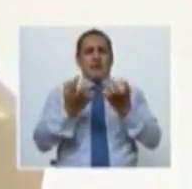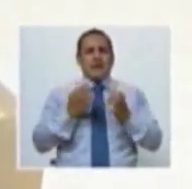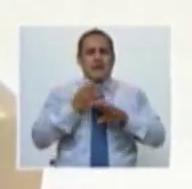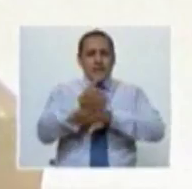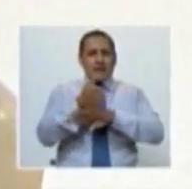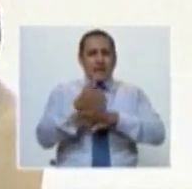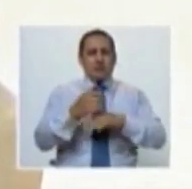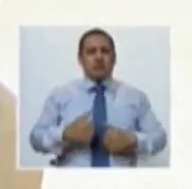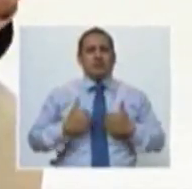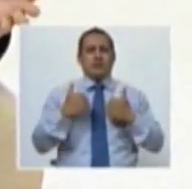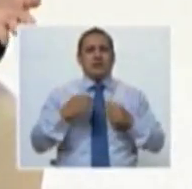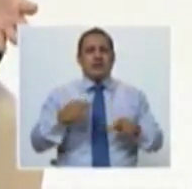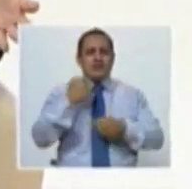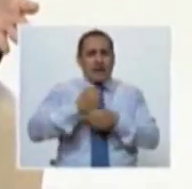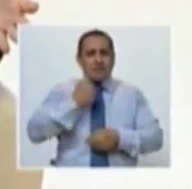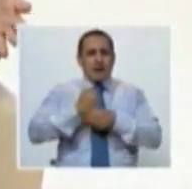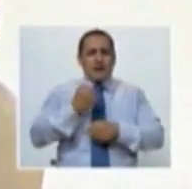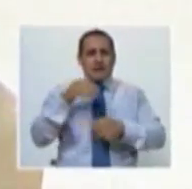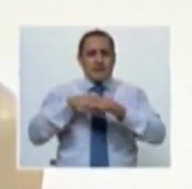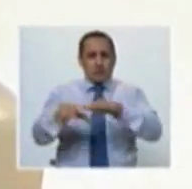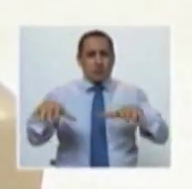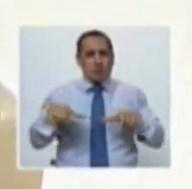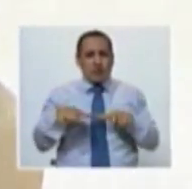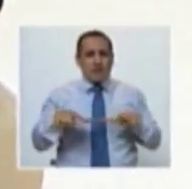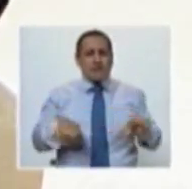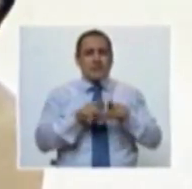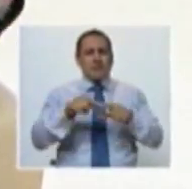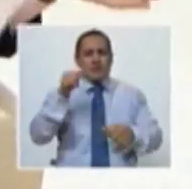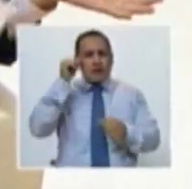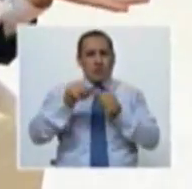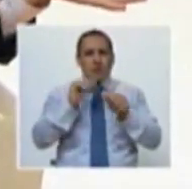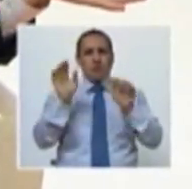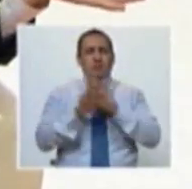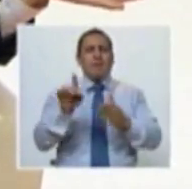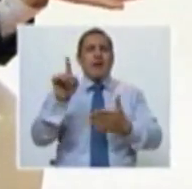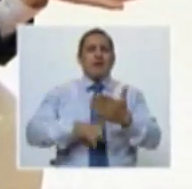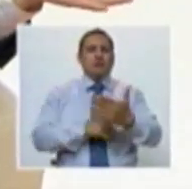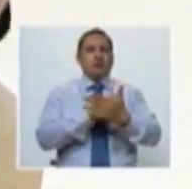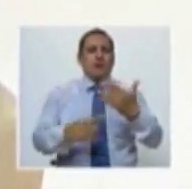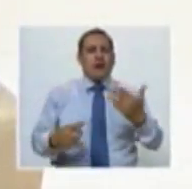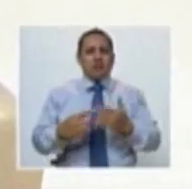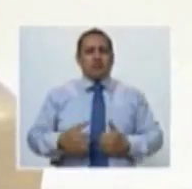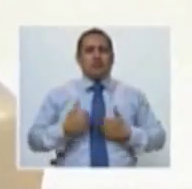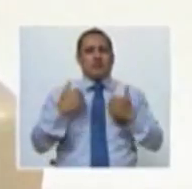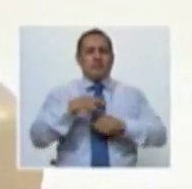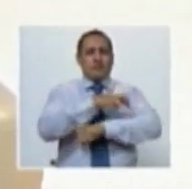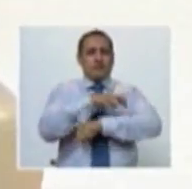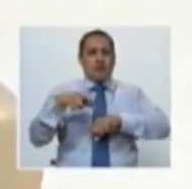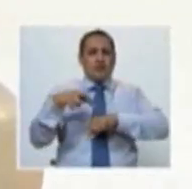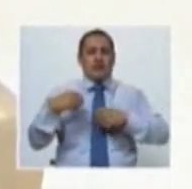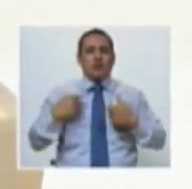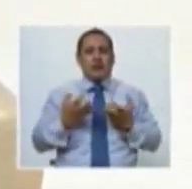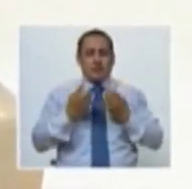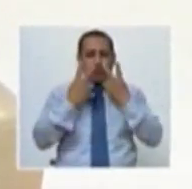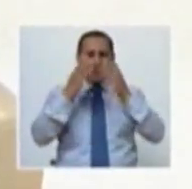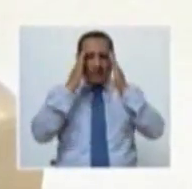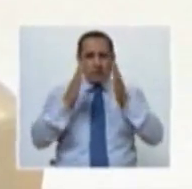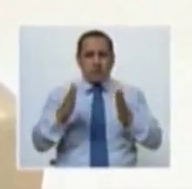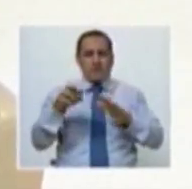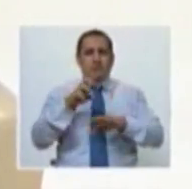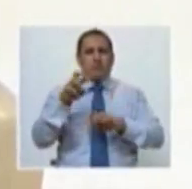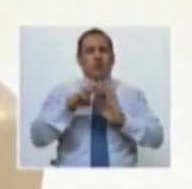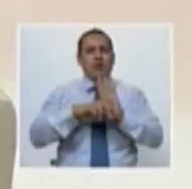a la carrera, entre ejercer dentro de la carrera y en los motivos para ser cesado de la carrera. Entonces aquí lo que vamos a enfocarnos en este